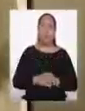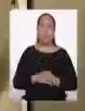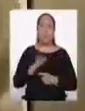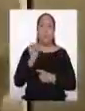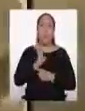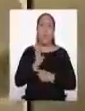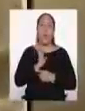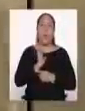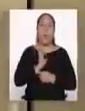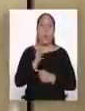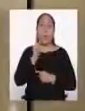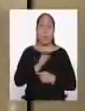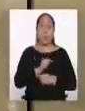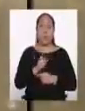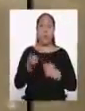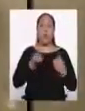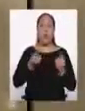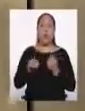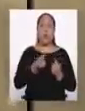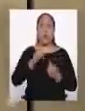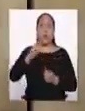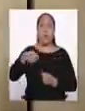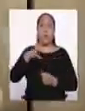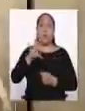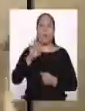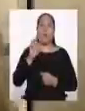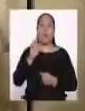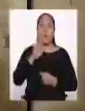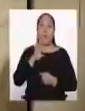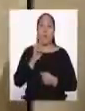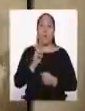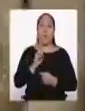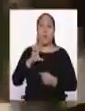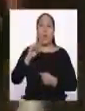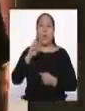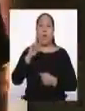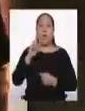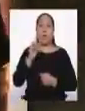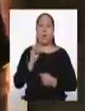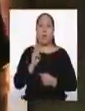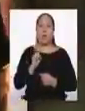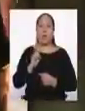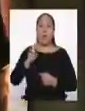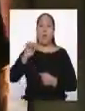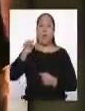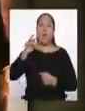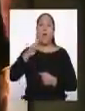Ecuador, por su parte, estaba gobernado desde 1940 por Carlos Arroyo del Río.